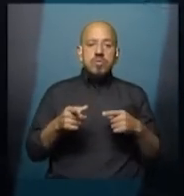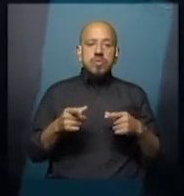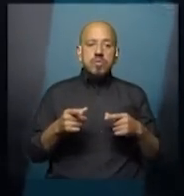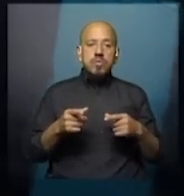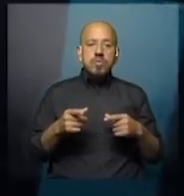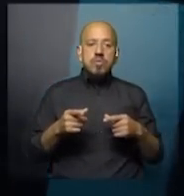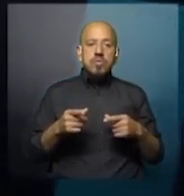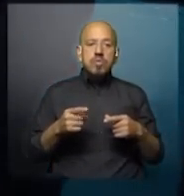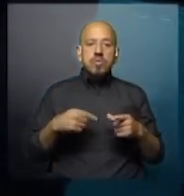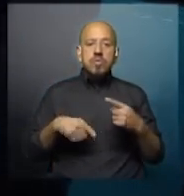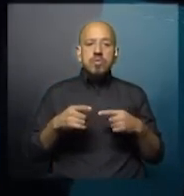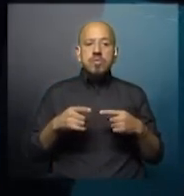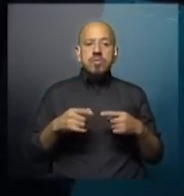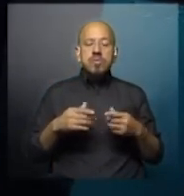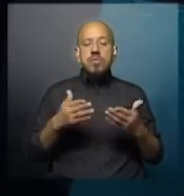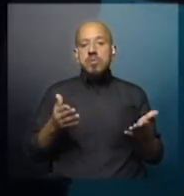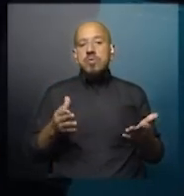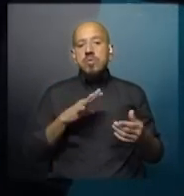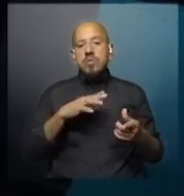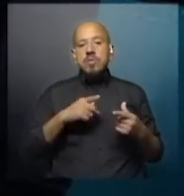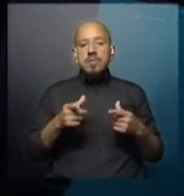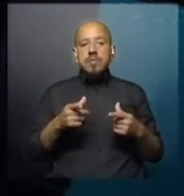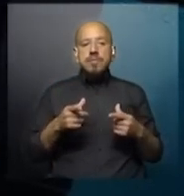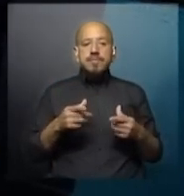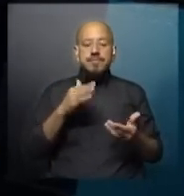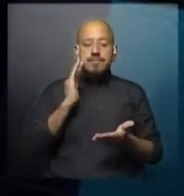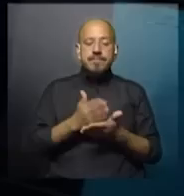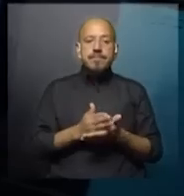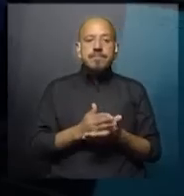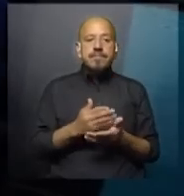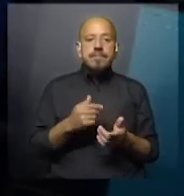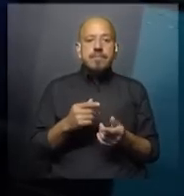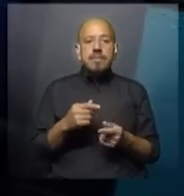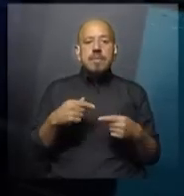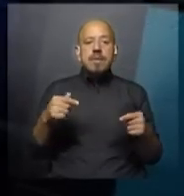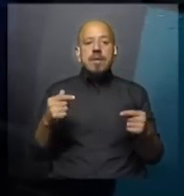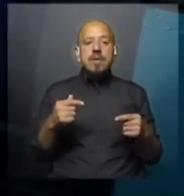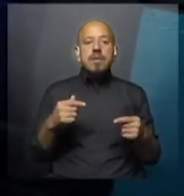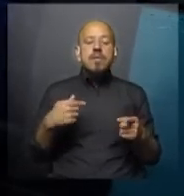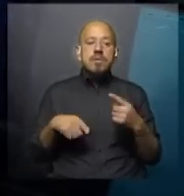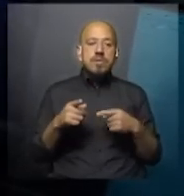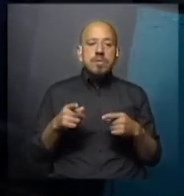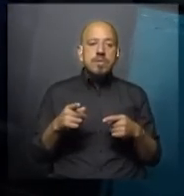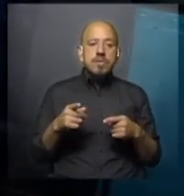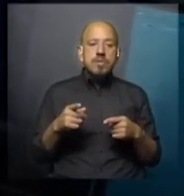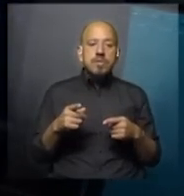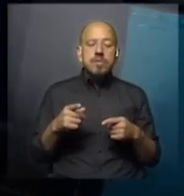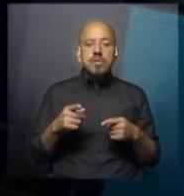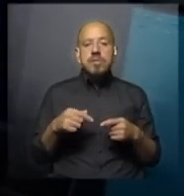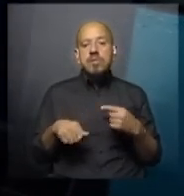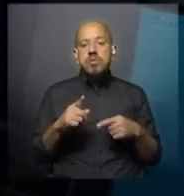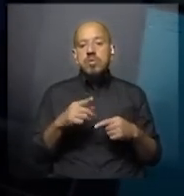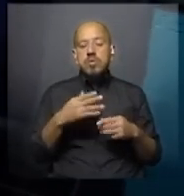de la escuela liberal clásica que es un poco lo que se funda el derecho los estados nación etcétera etcétera Pero bueno Al fin y al cabo como para redondear